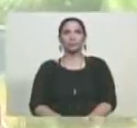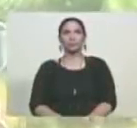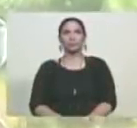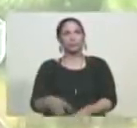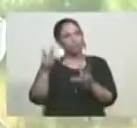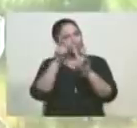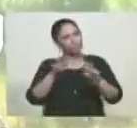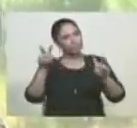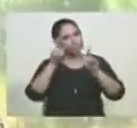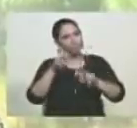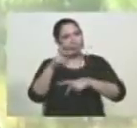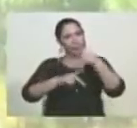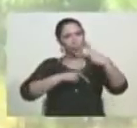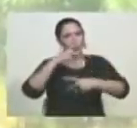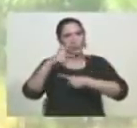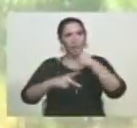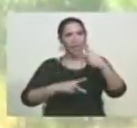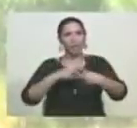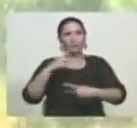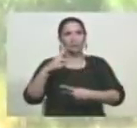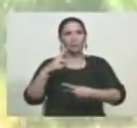Revisar los procedimientos de